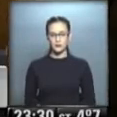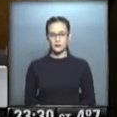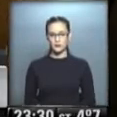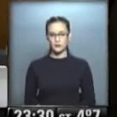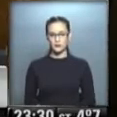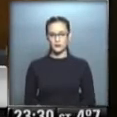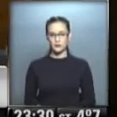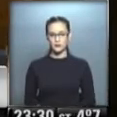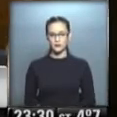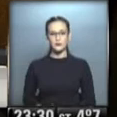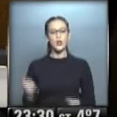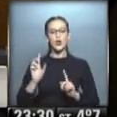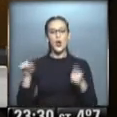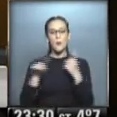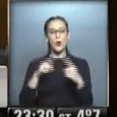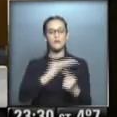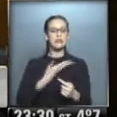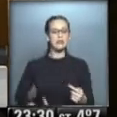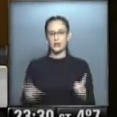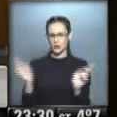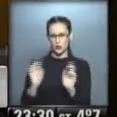No estoy en la carrera presidencial.